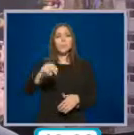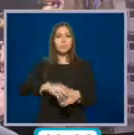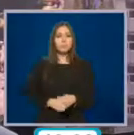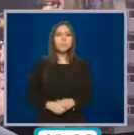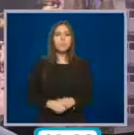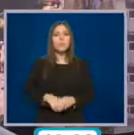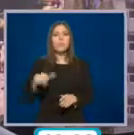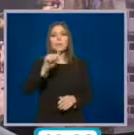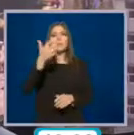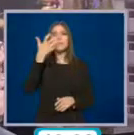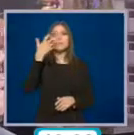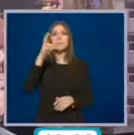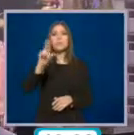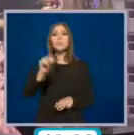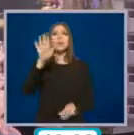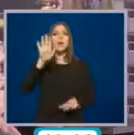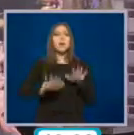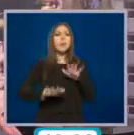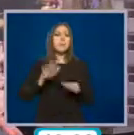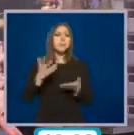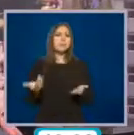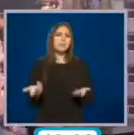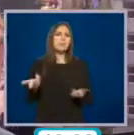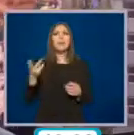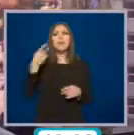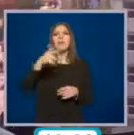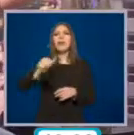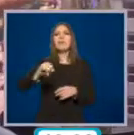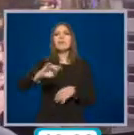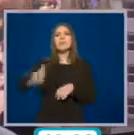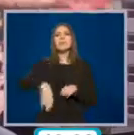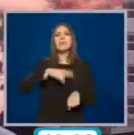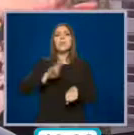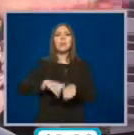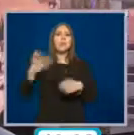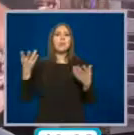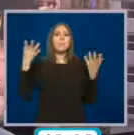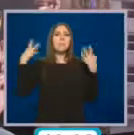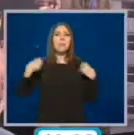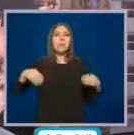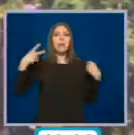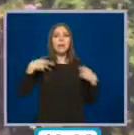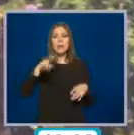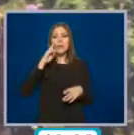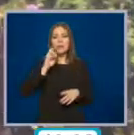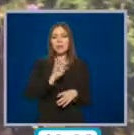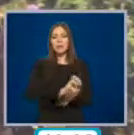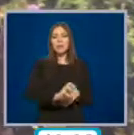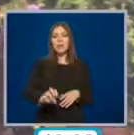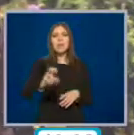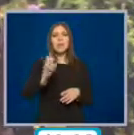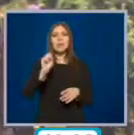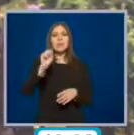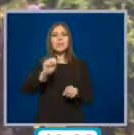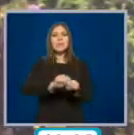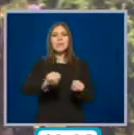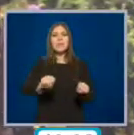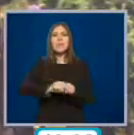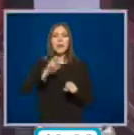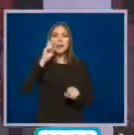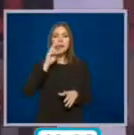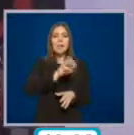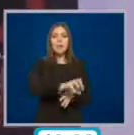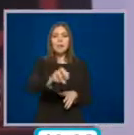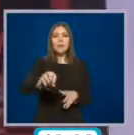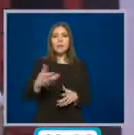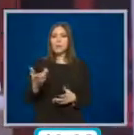así. Los gatos no. Y hay veces que decimos, ay, pues se salcó la bola de pelo, vemos ahí una cosa húmeda en las alas, donde está el gato, y esa